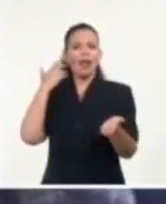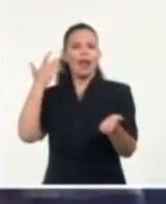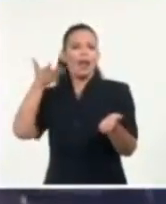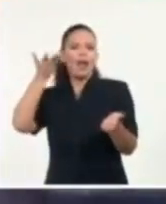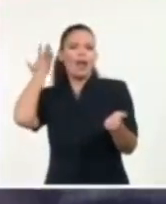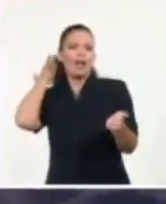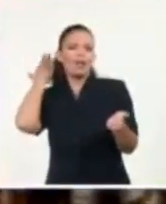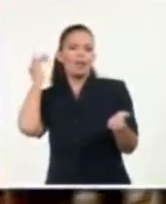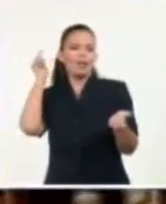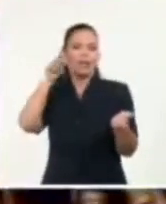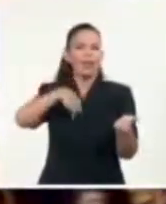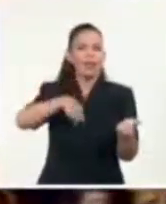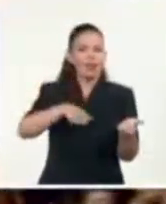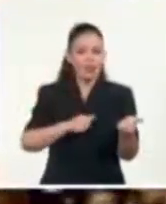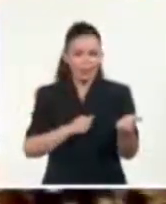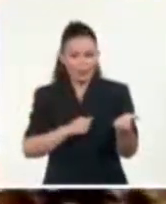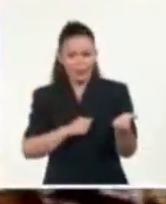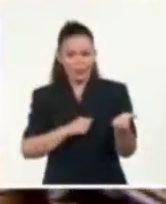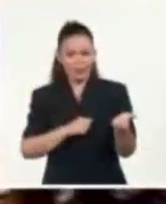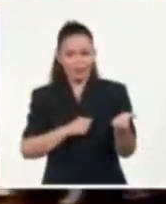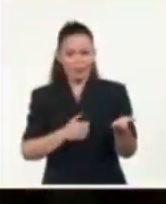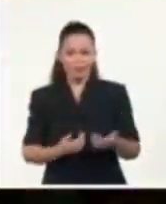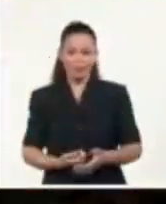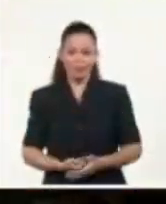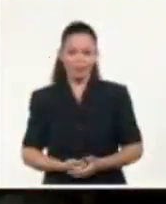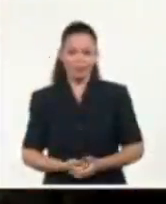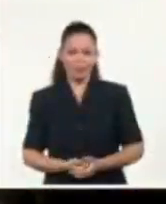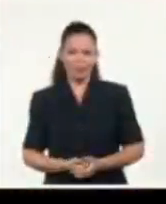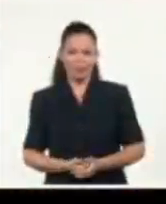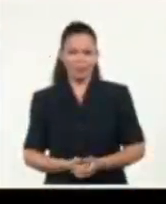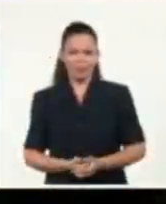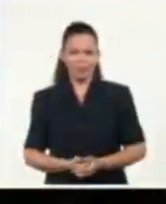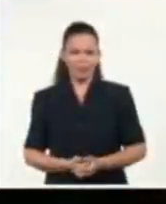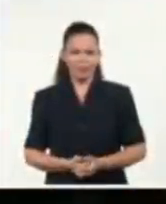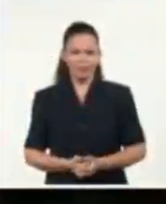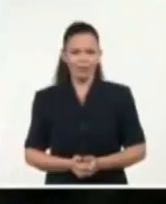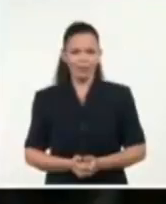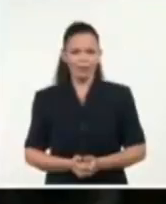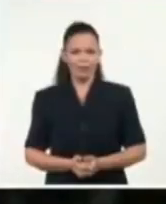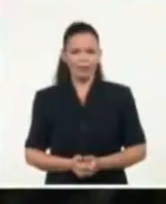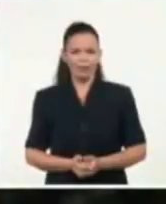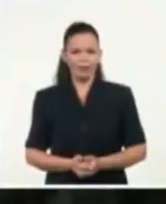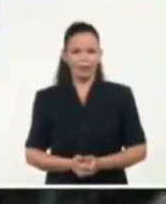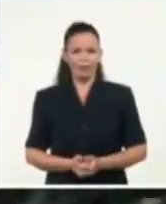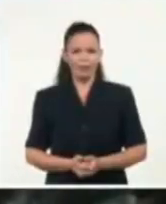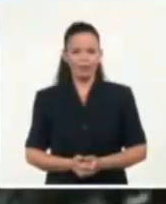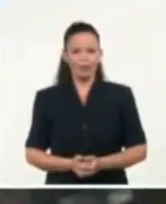Habana. Gladys Rubio, Sistema Informativo de la Televisión Cubana.